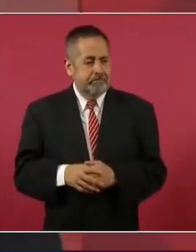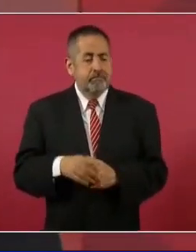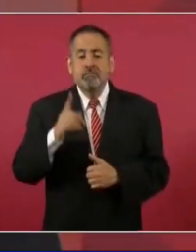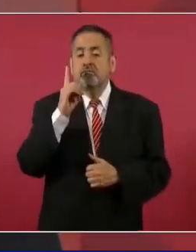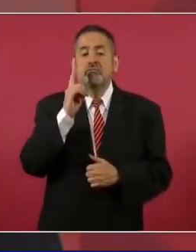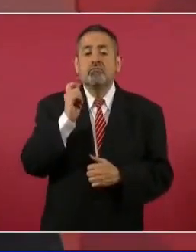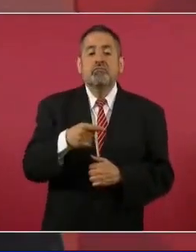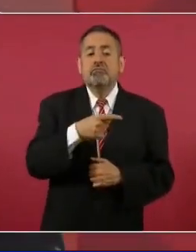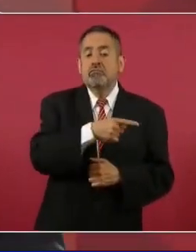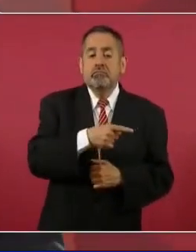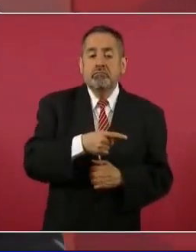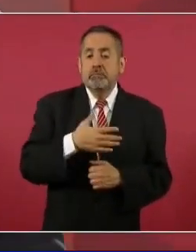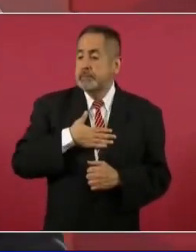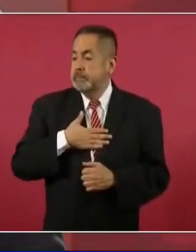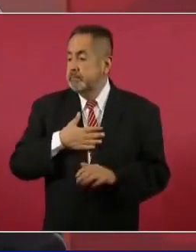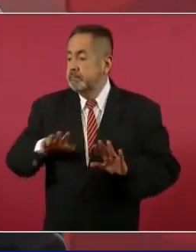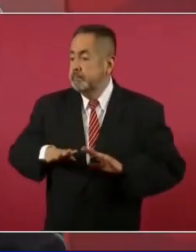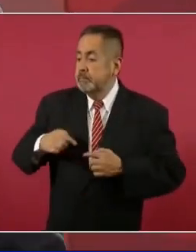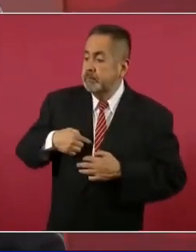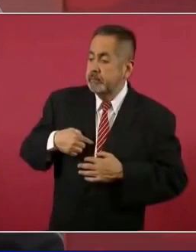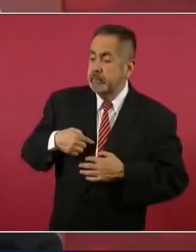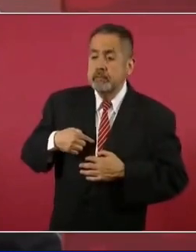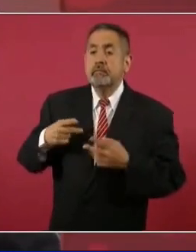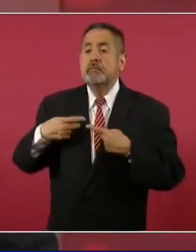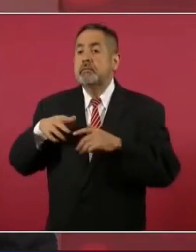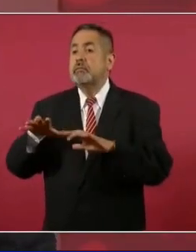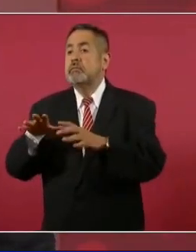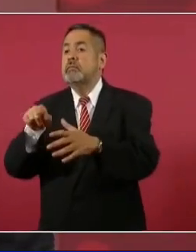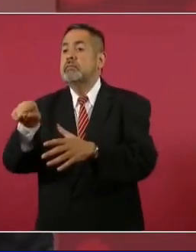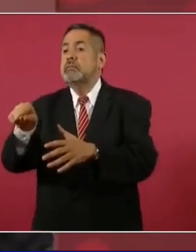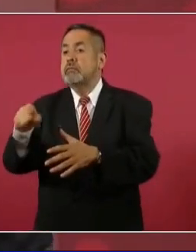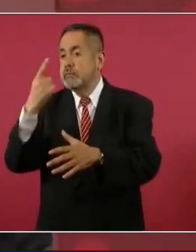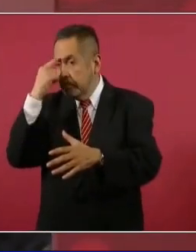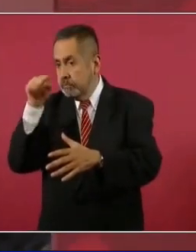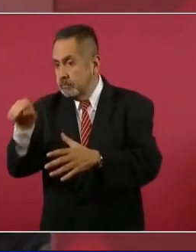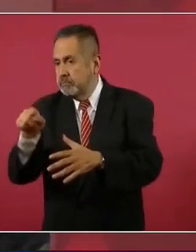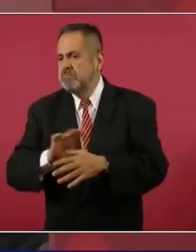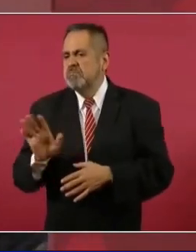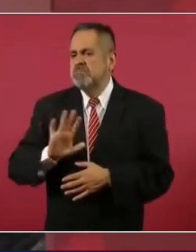menos el interés del pueblo.